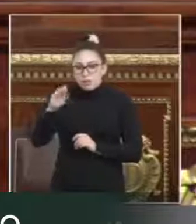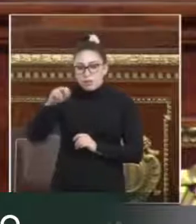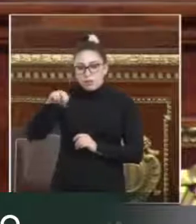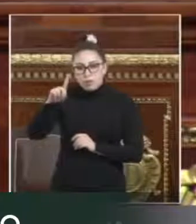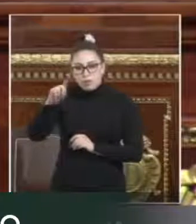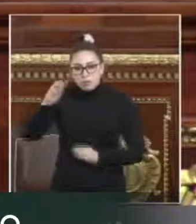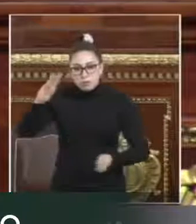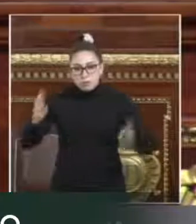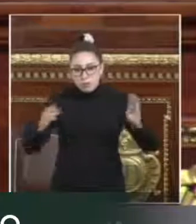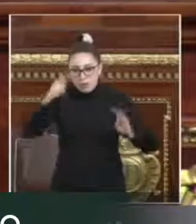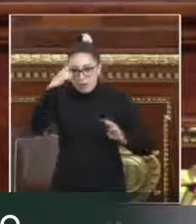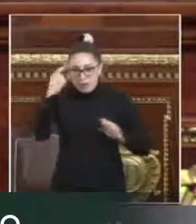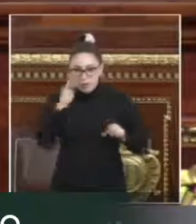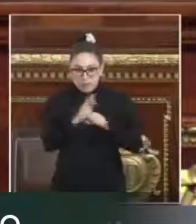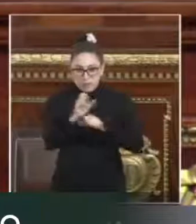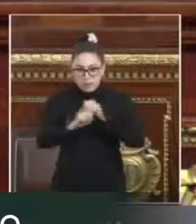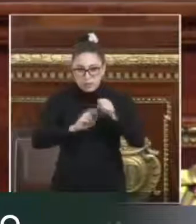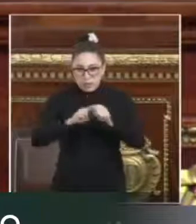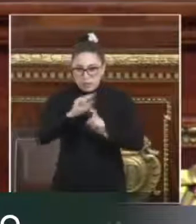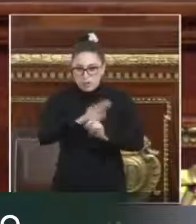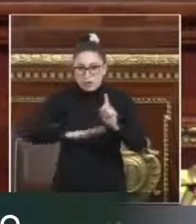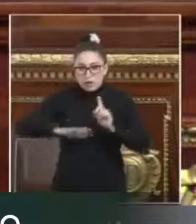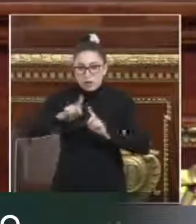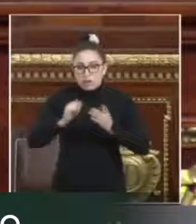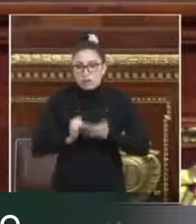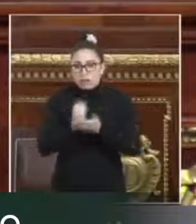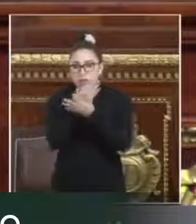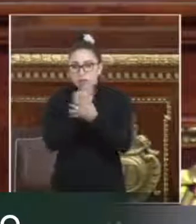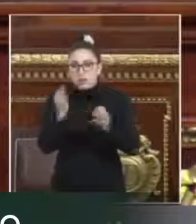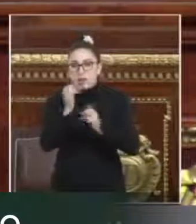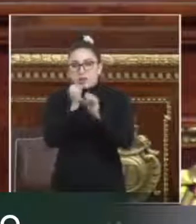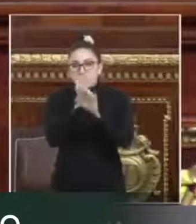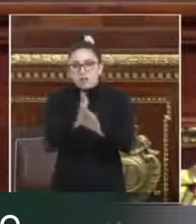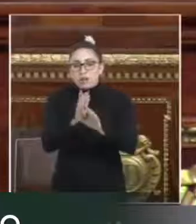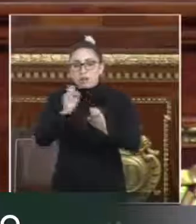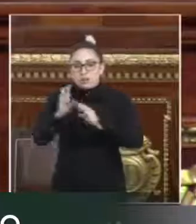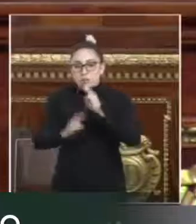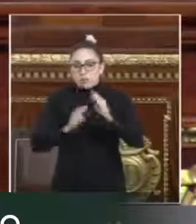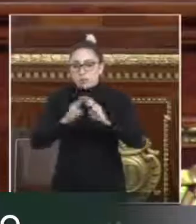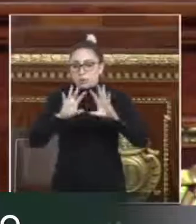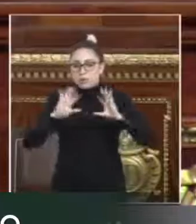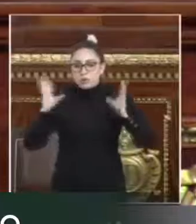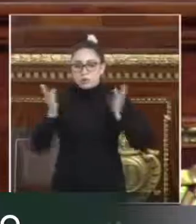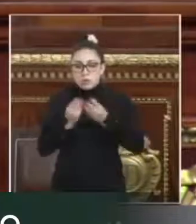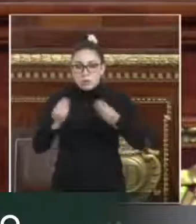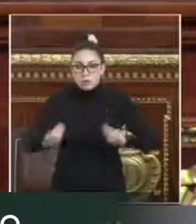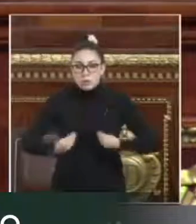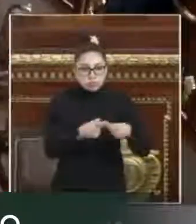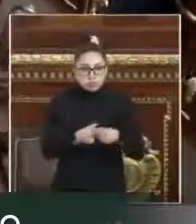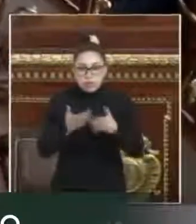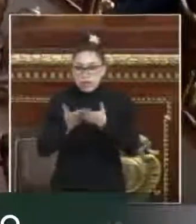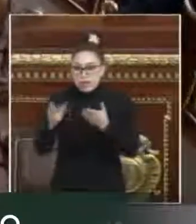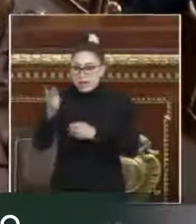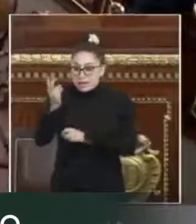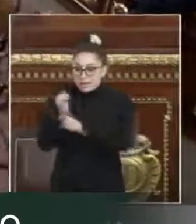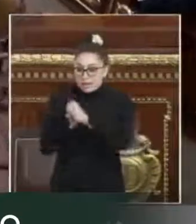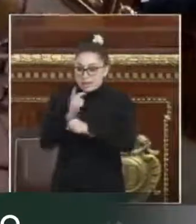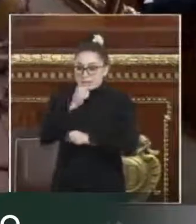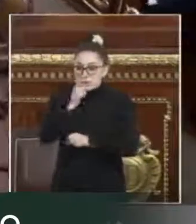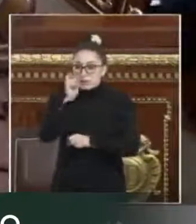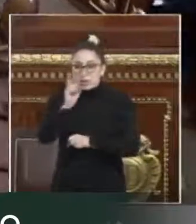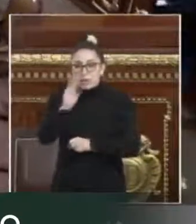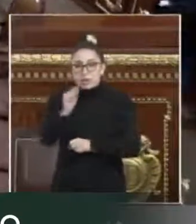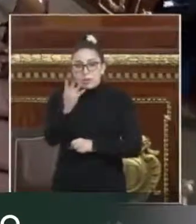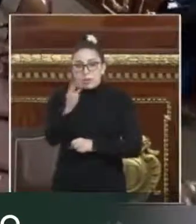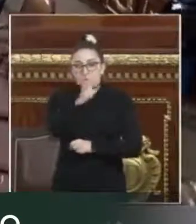Tiger en la alcaldía de Tlalpan de esta Ciudad de México ante el abandono, maltrato de felinos y de otros ejemplares de la vida silvestre e informe los